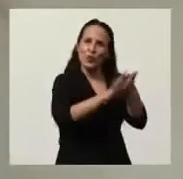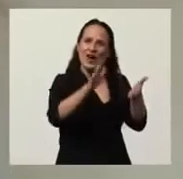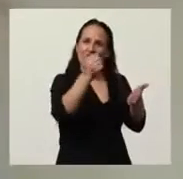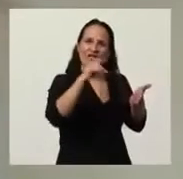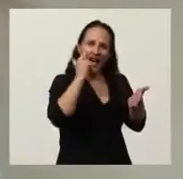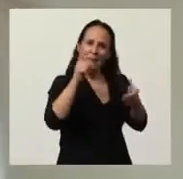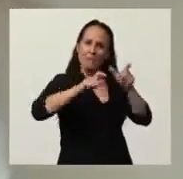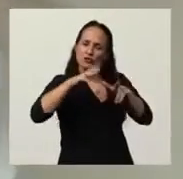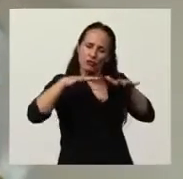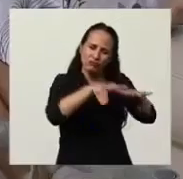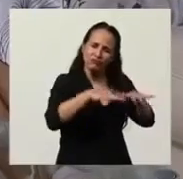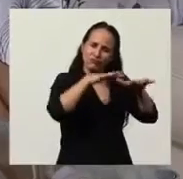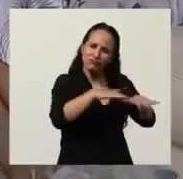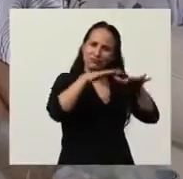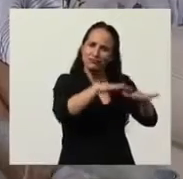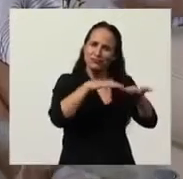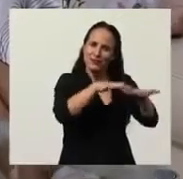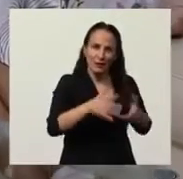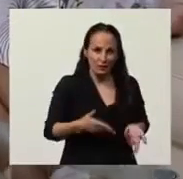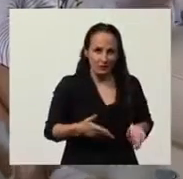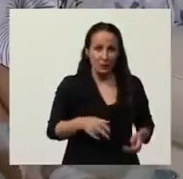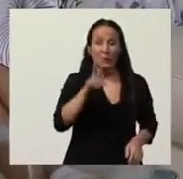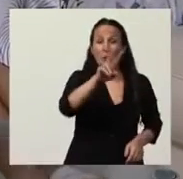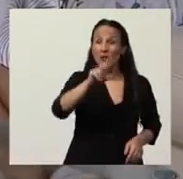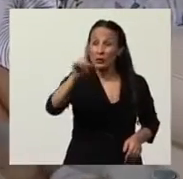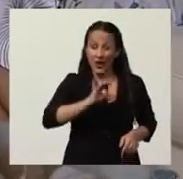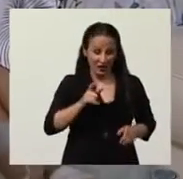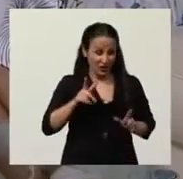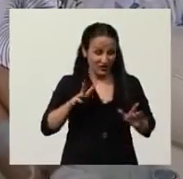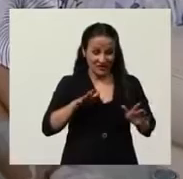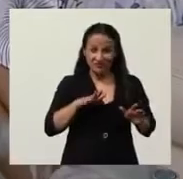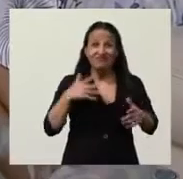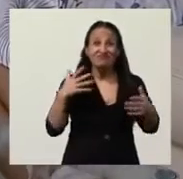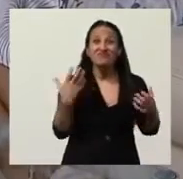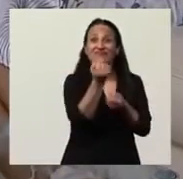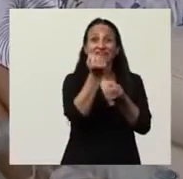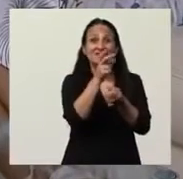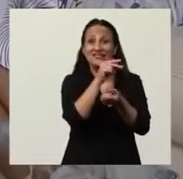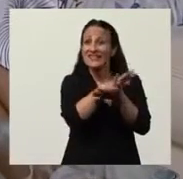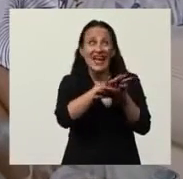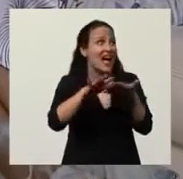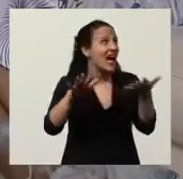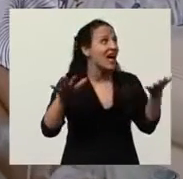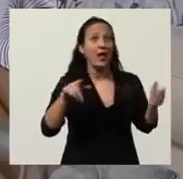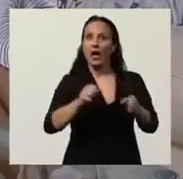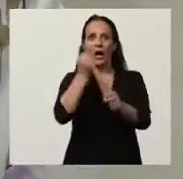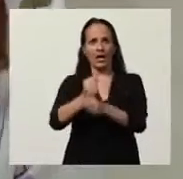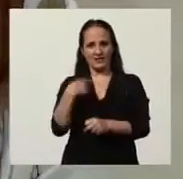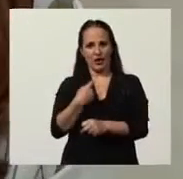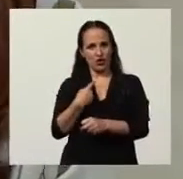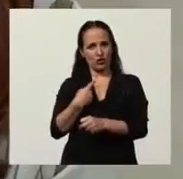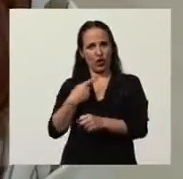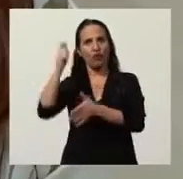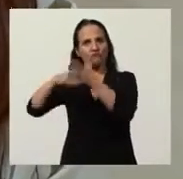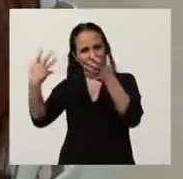y pasaron 21 años y nadie ha logrado amar salvo nosotros que habíamos logrado este acuerdo que si no hubiera sido